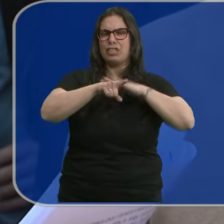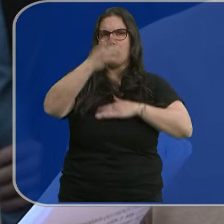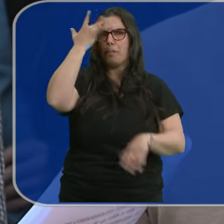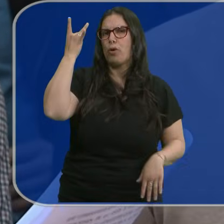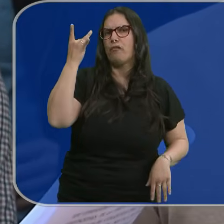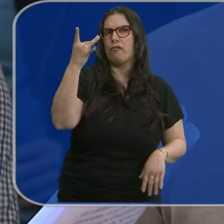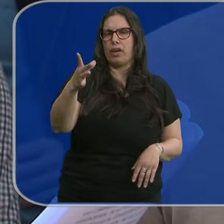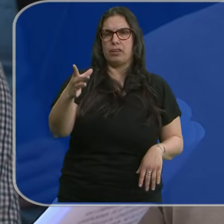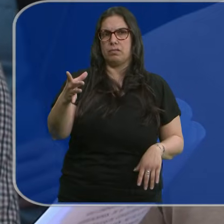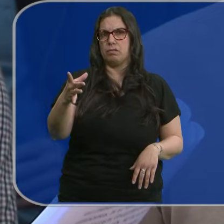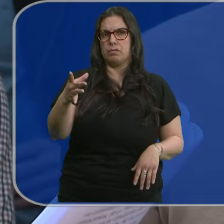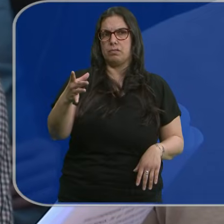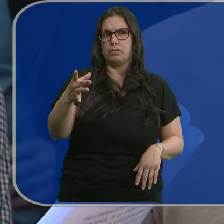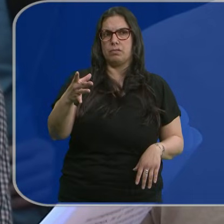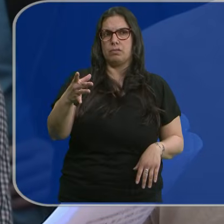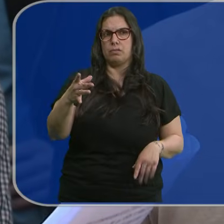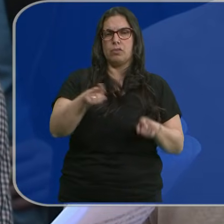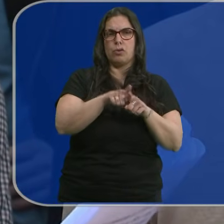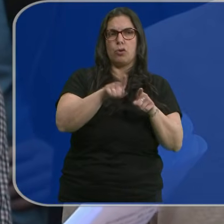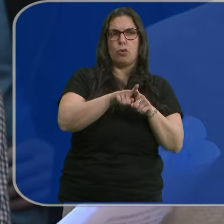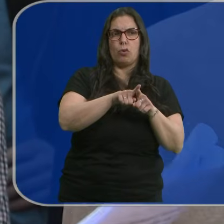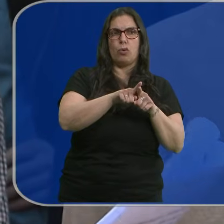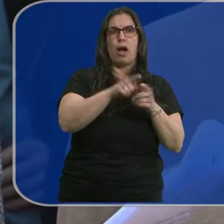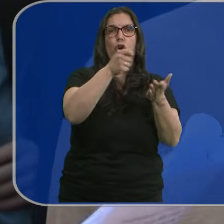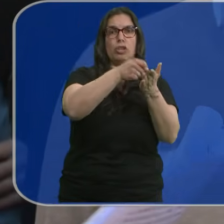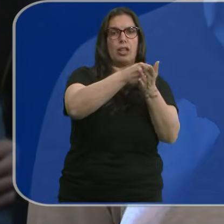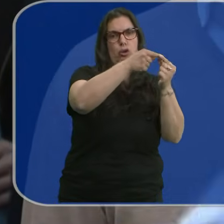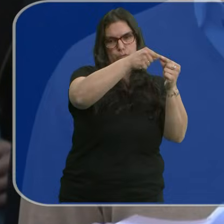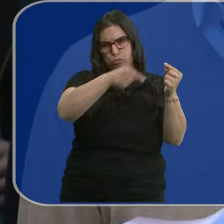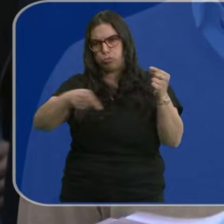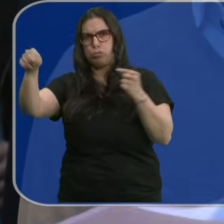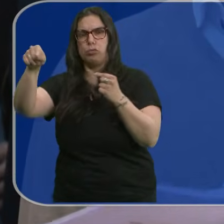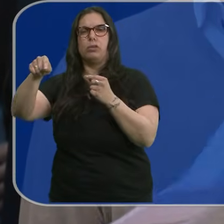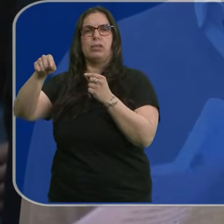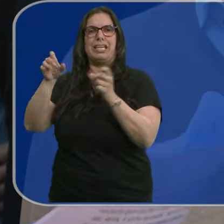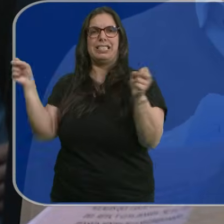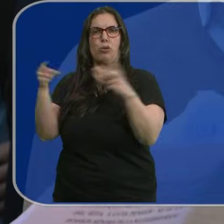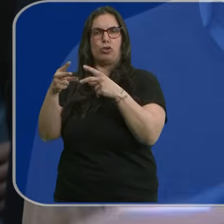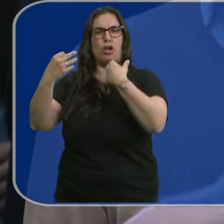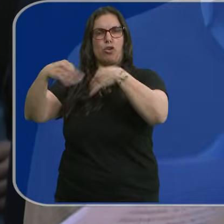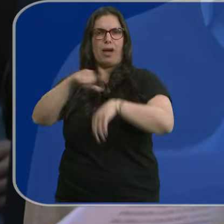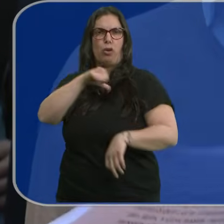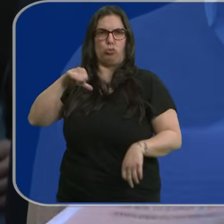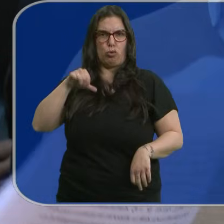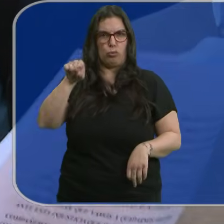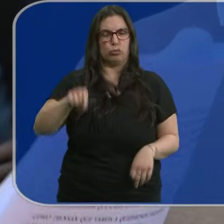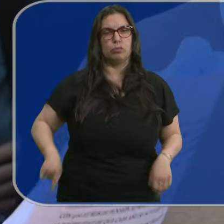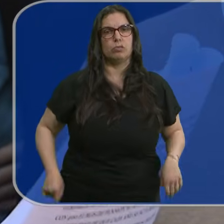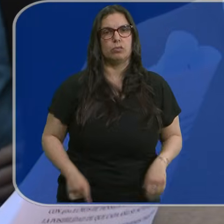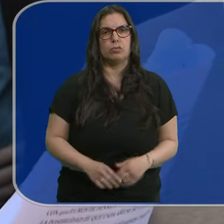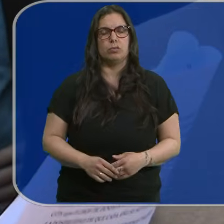vez la pasarela y que pasen todas nuestras cotizaciones al régimen especial de trabajadores autónomos.